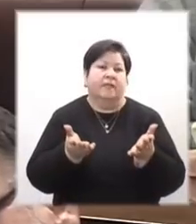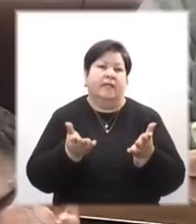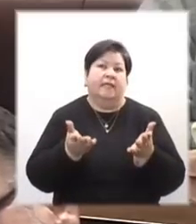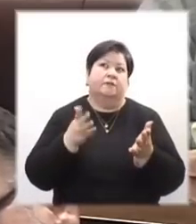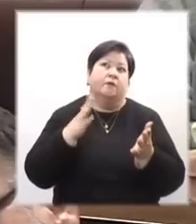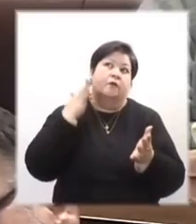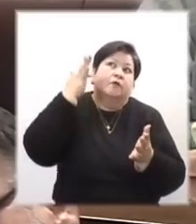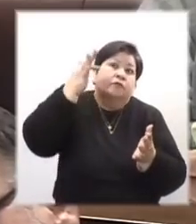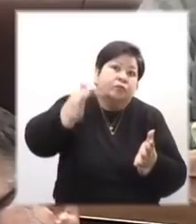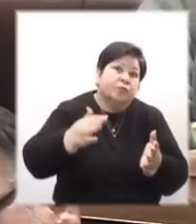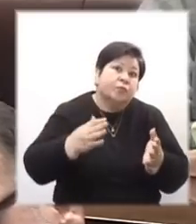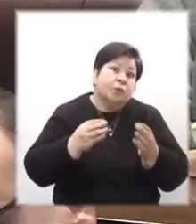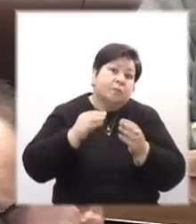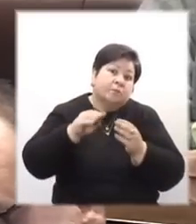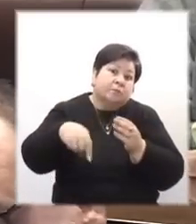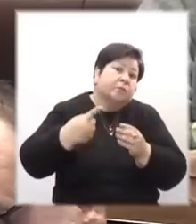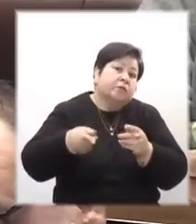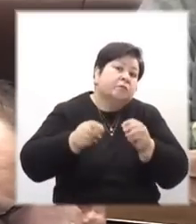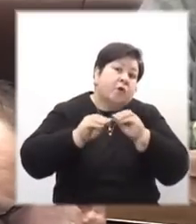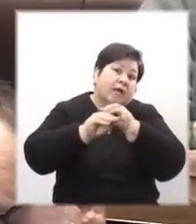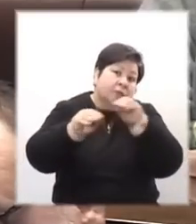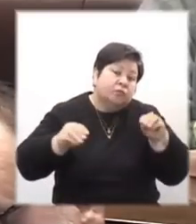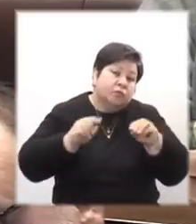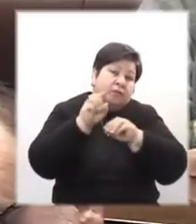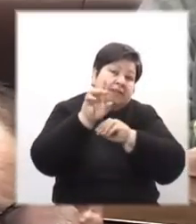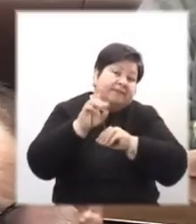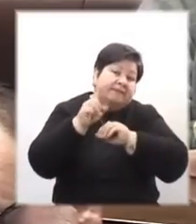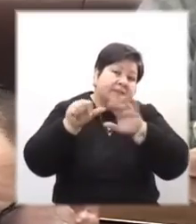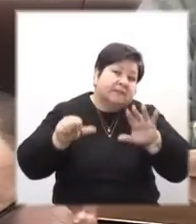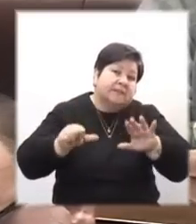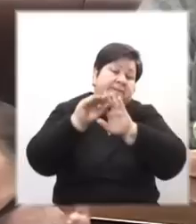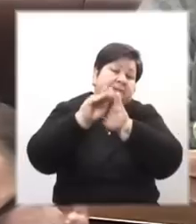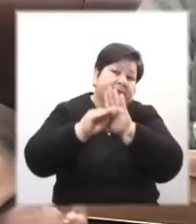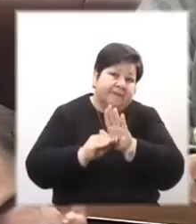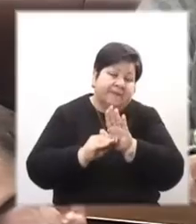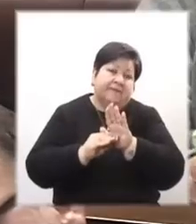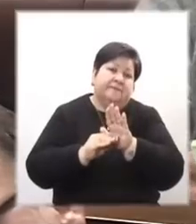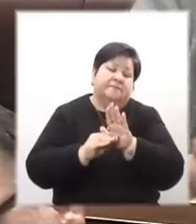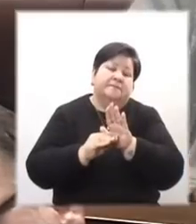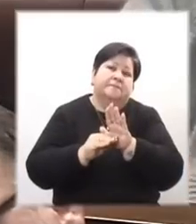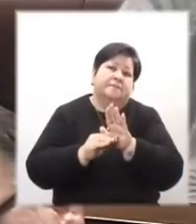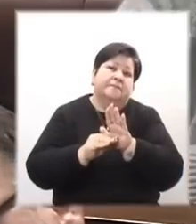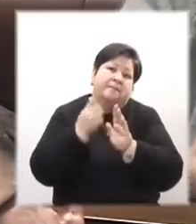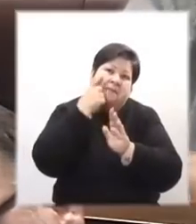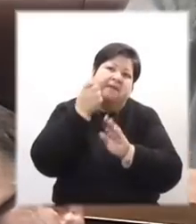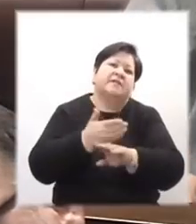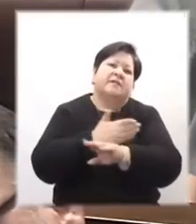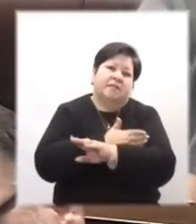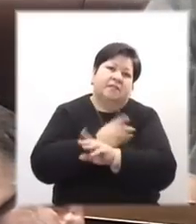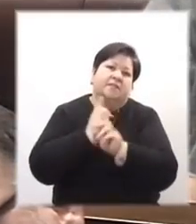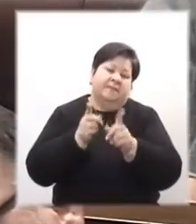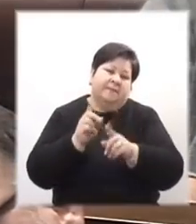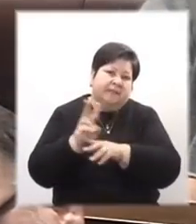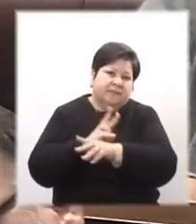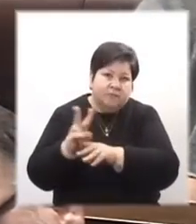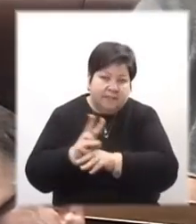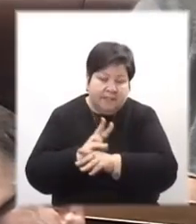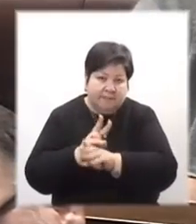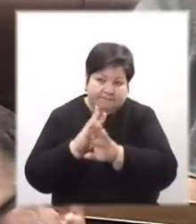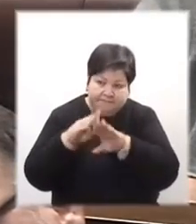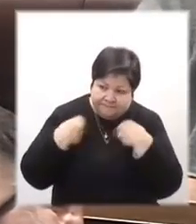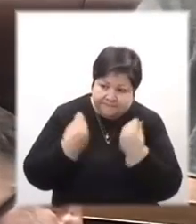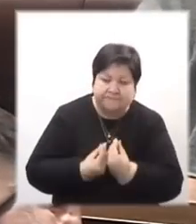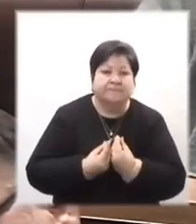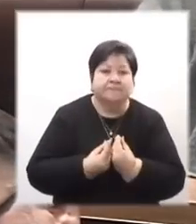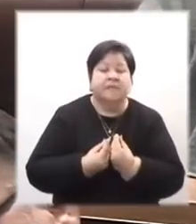futuro anuncio próximo de 15 o 16 medidas para la prevención y para la seguridad integral. El